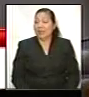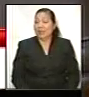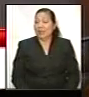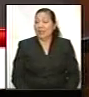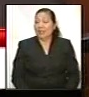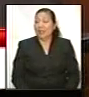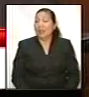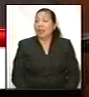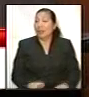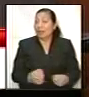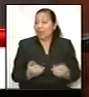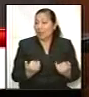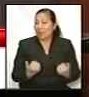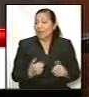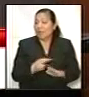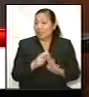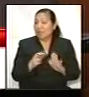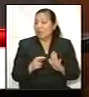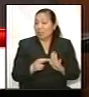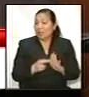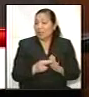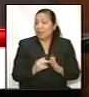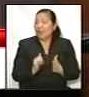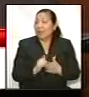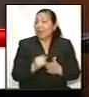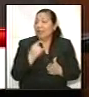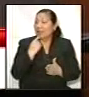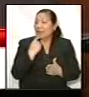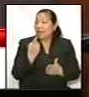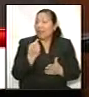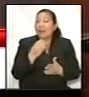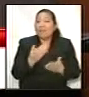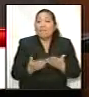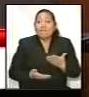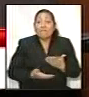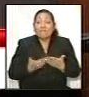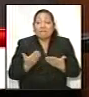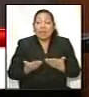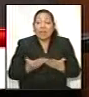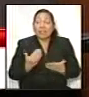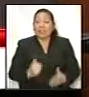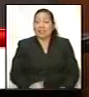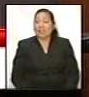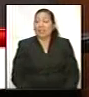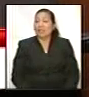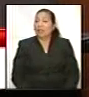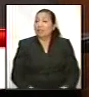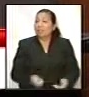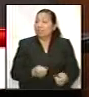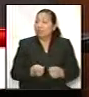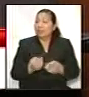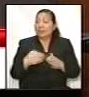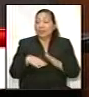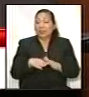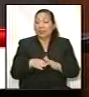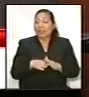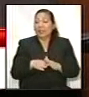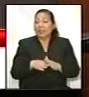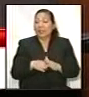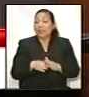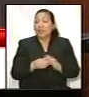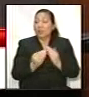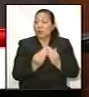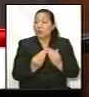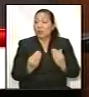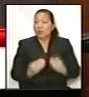Porque justamente con este proyecto lo que se pretende es la facilitación de la operatividad dentro del sistema de zona